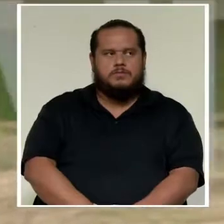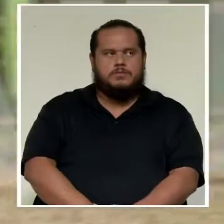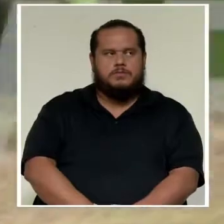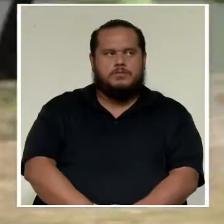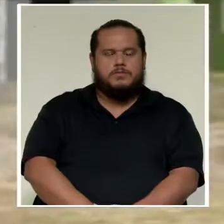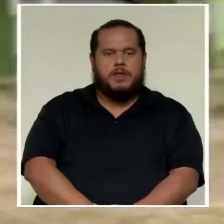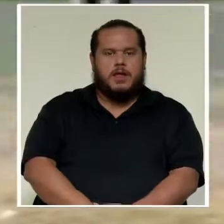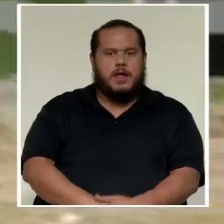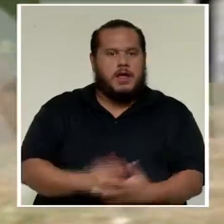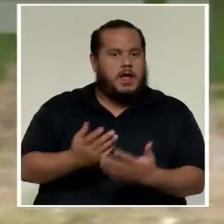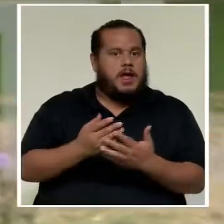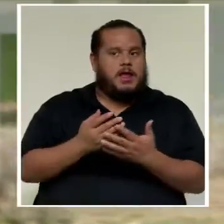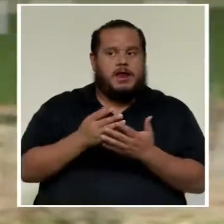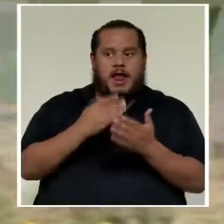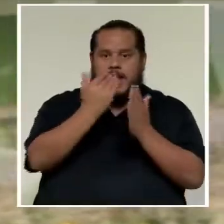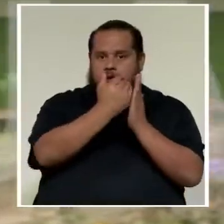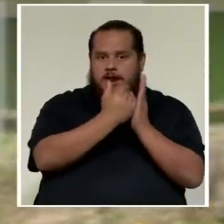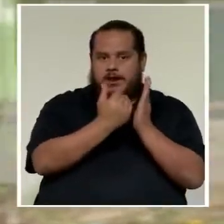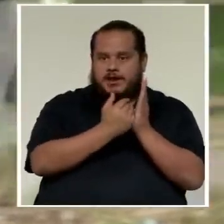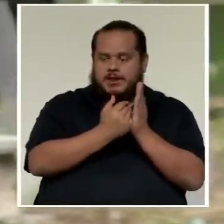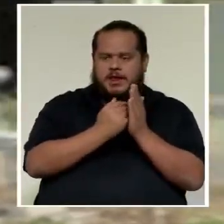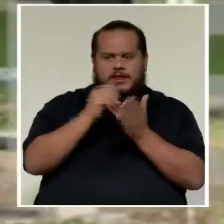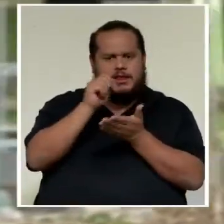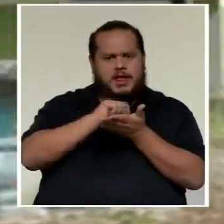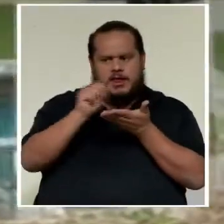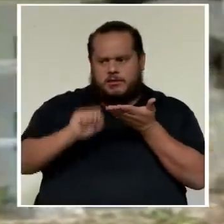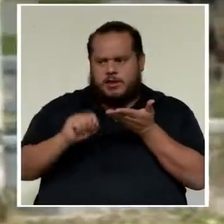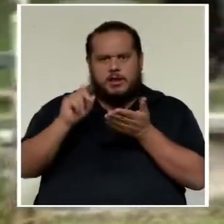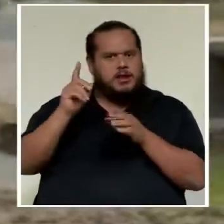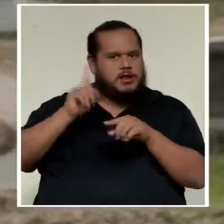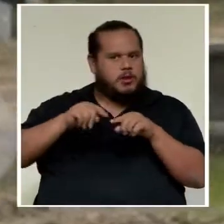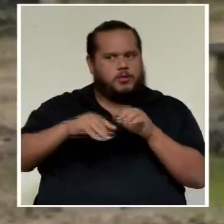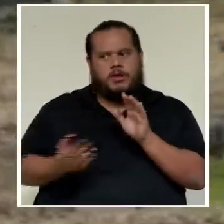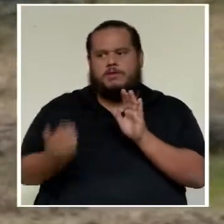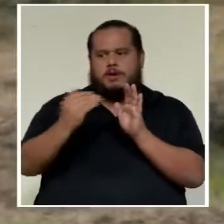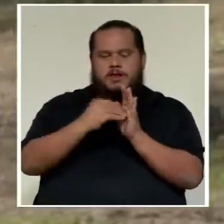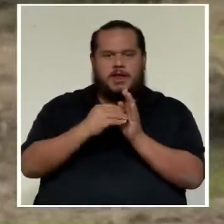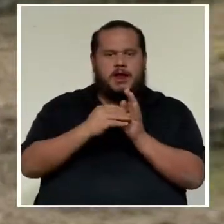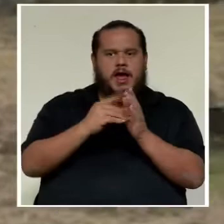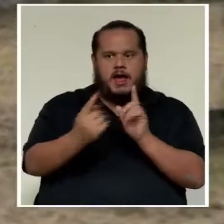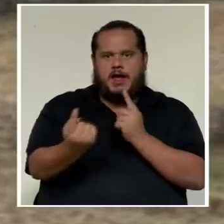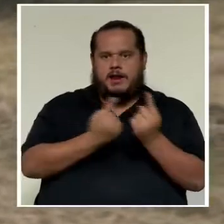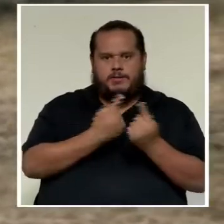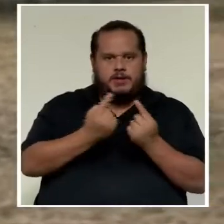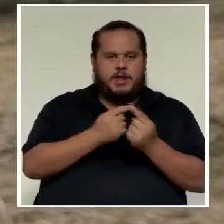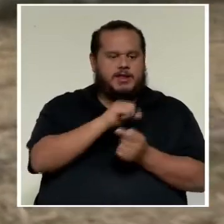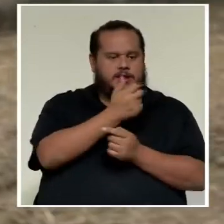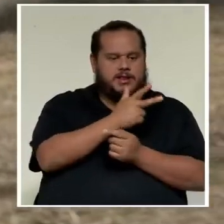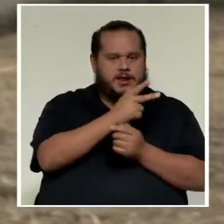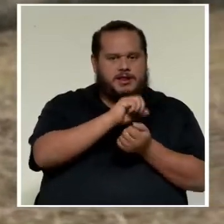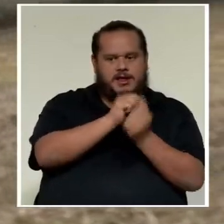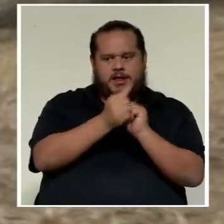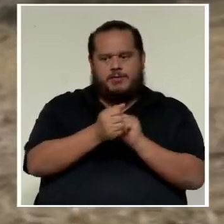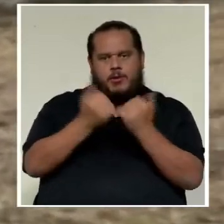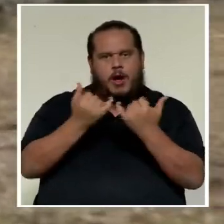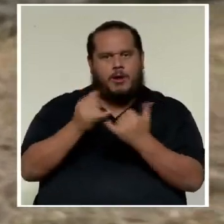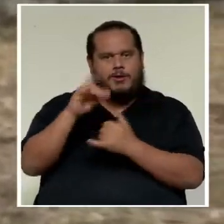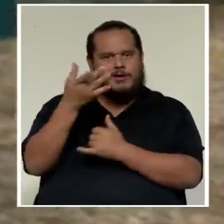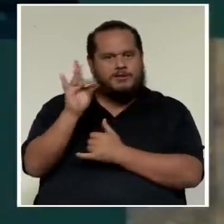La lista de centros educativos que no pueden regresar a la presencialidad aumentó de 13 a 18.